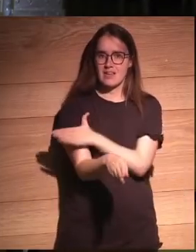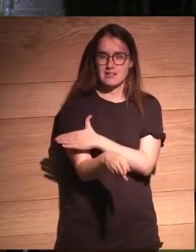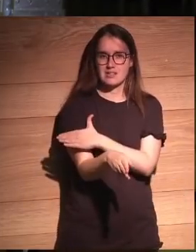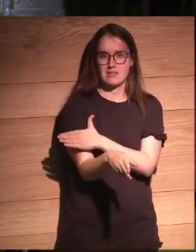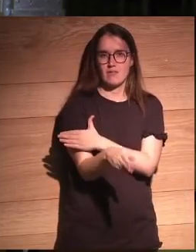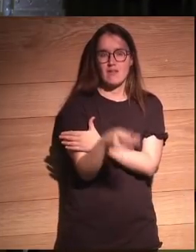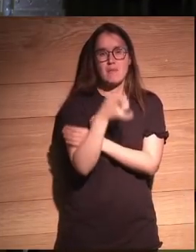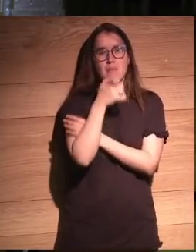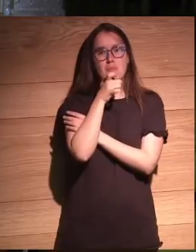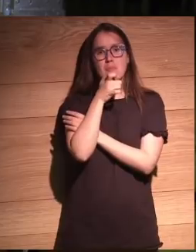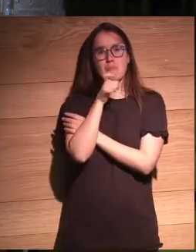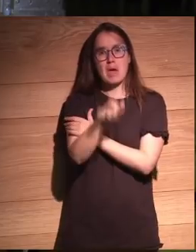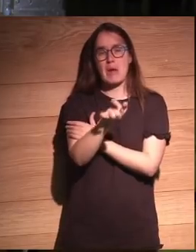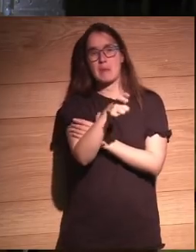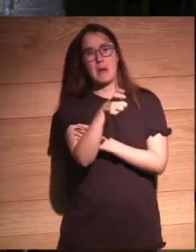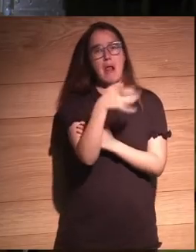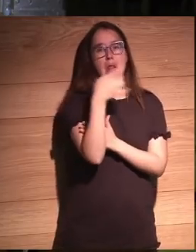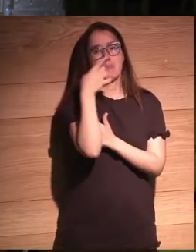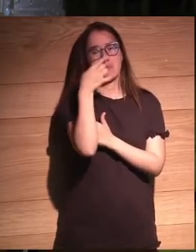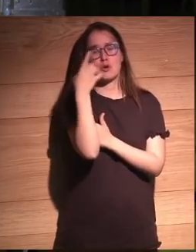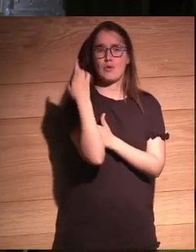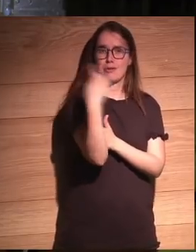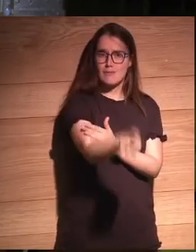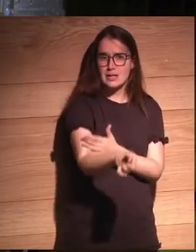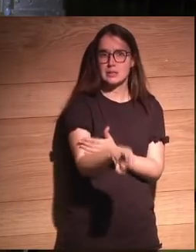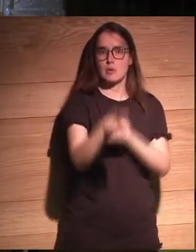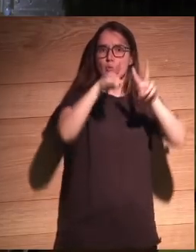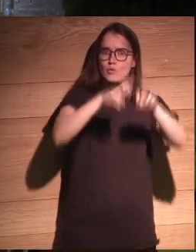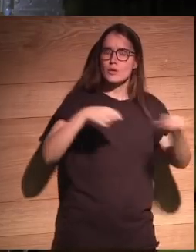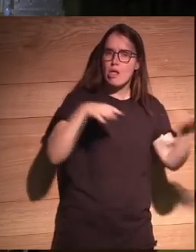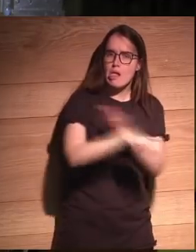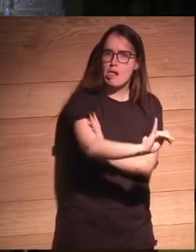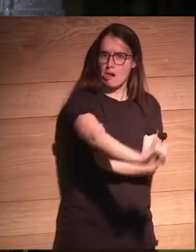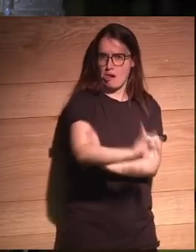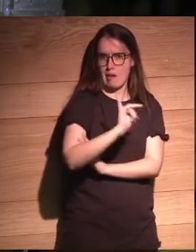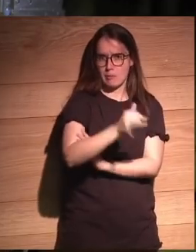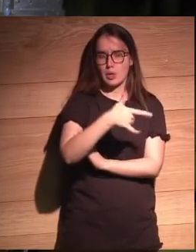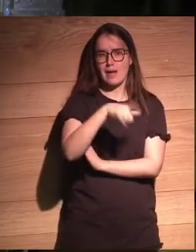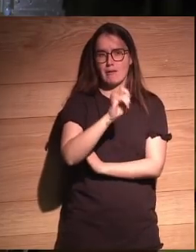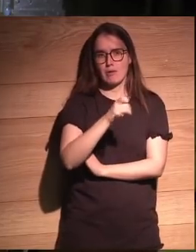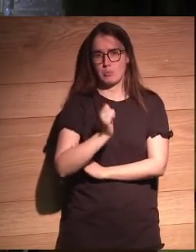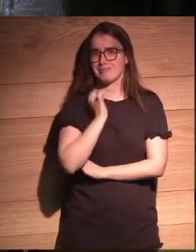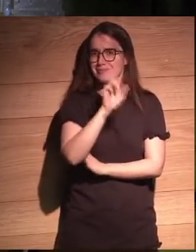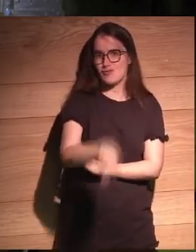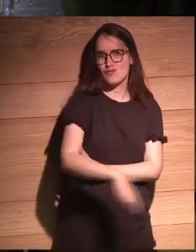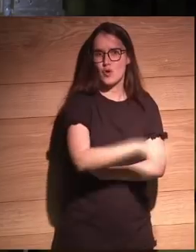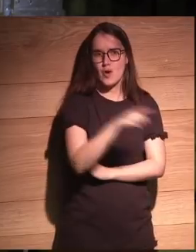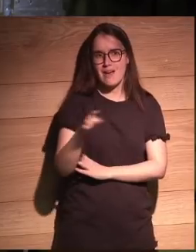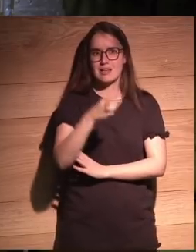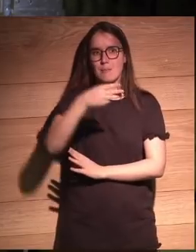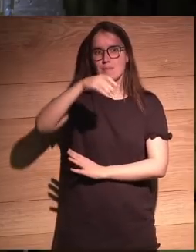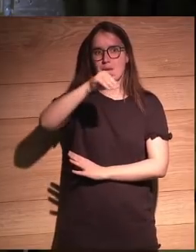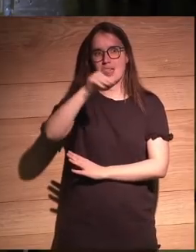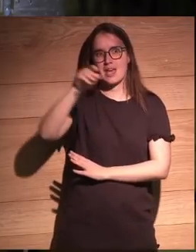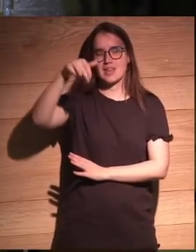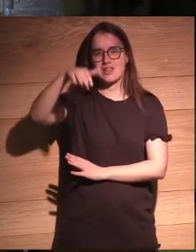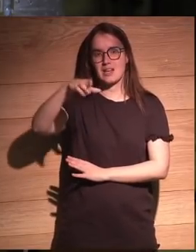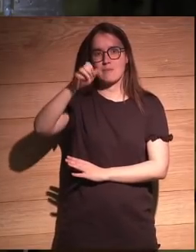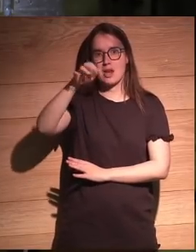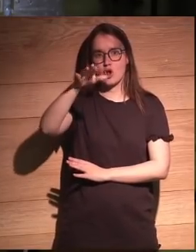de la erudición pero no de la profundidad analítica, intuyo que esa elección no es casual, la obra de Maiden y Marcuse nos dota de